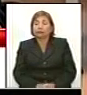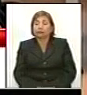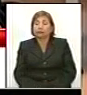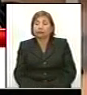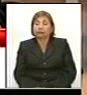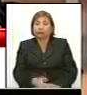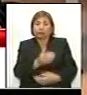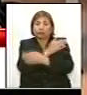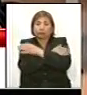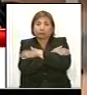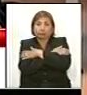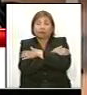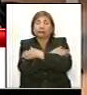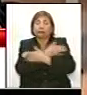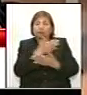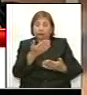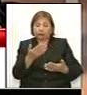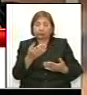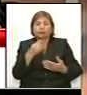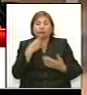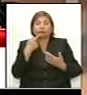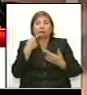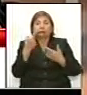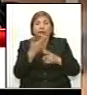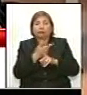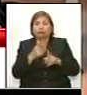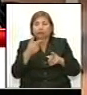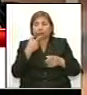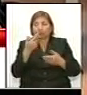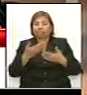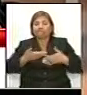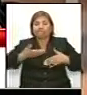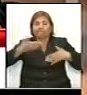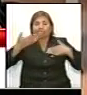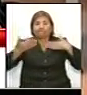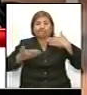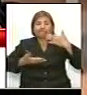de abrazo, ¿no es cierto? Tu libertad para manifestar